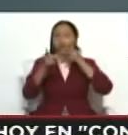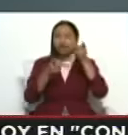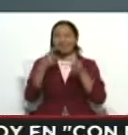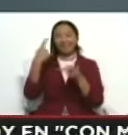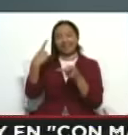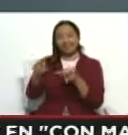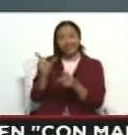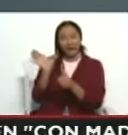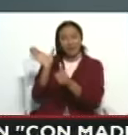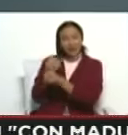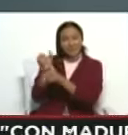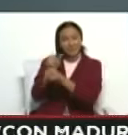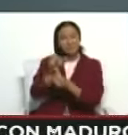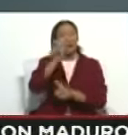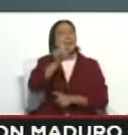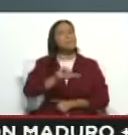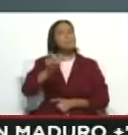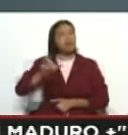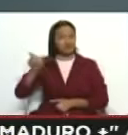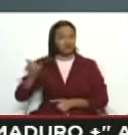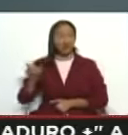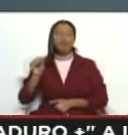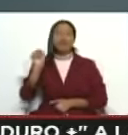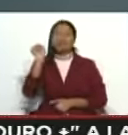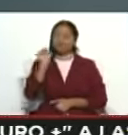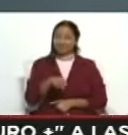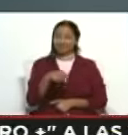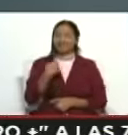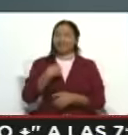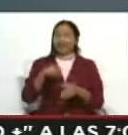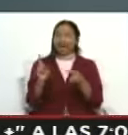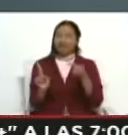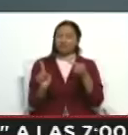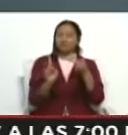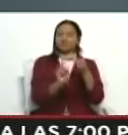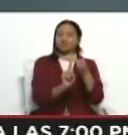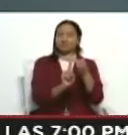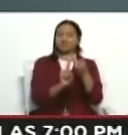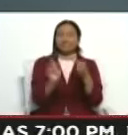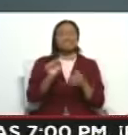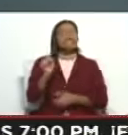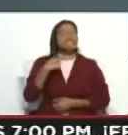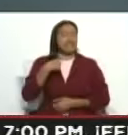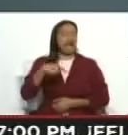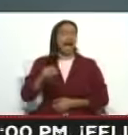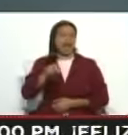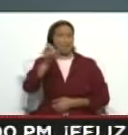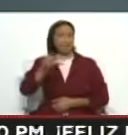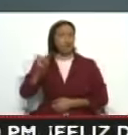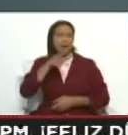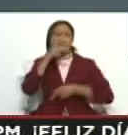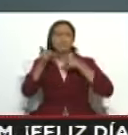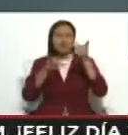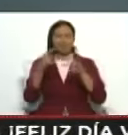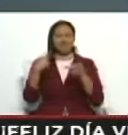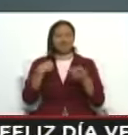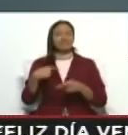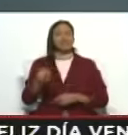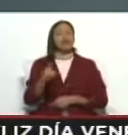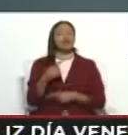factores extremistas vinculados. No es que no lo descarto, es que la hay. Lo que pasa es que